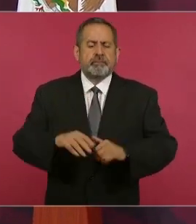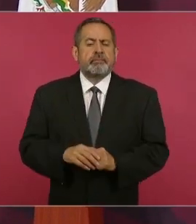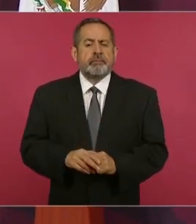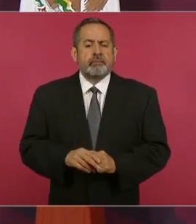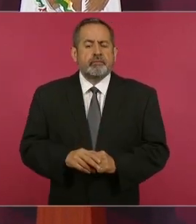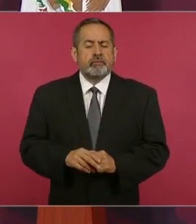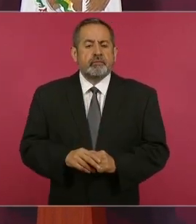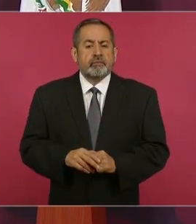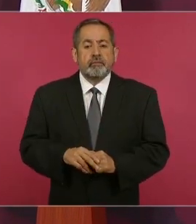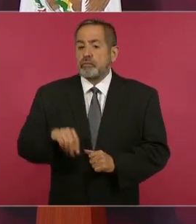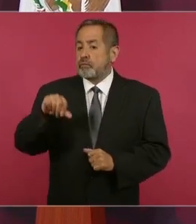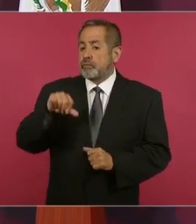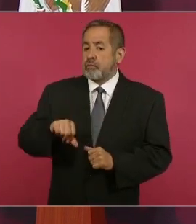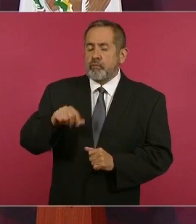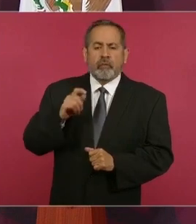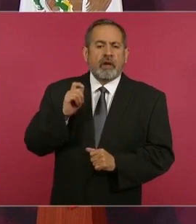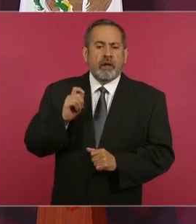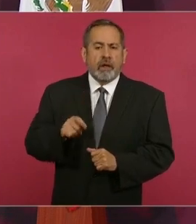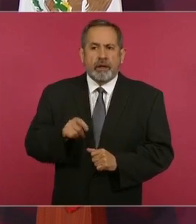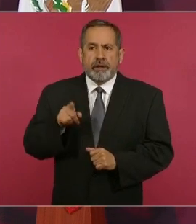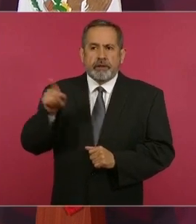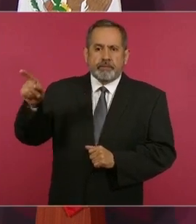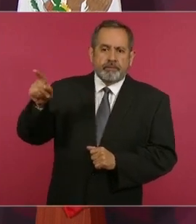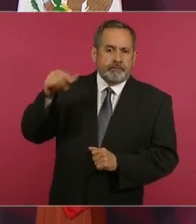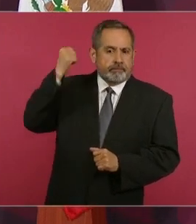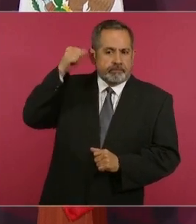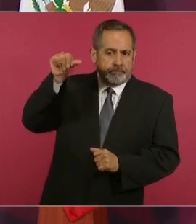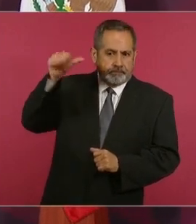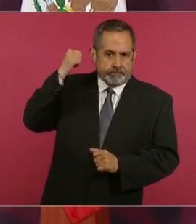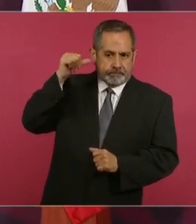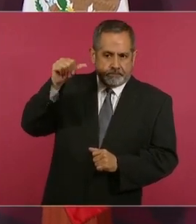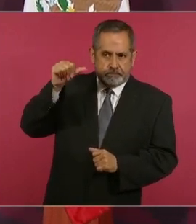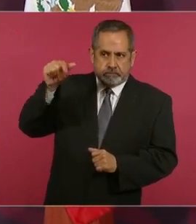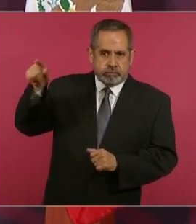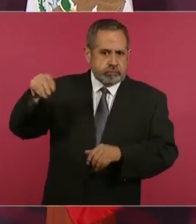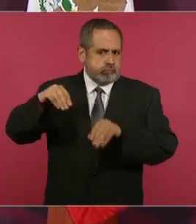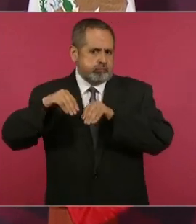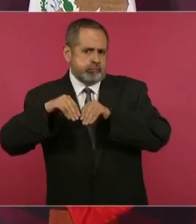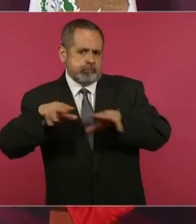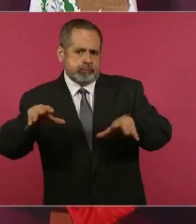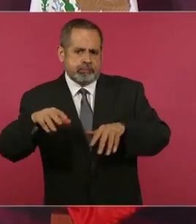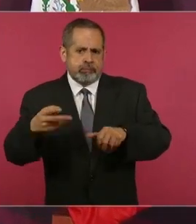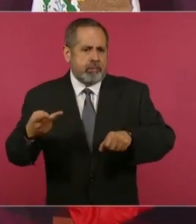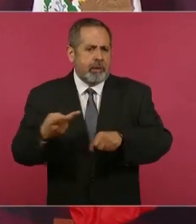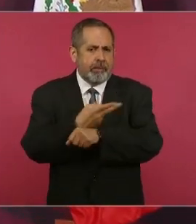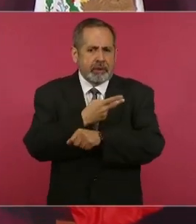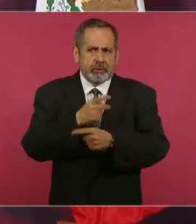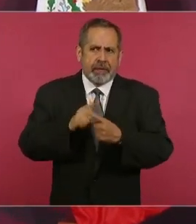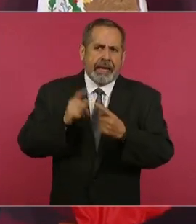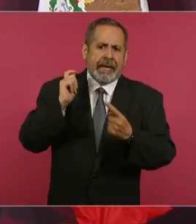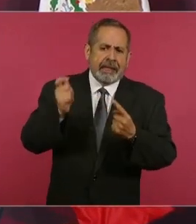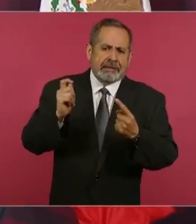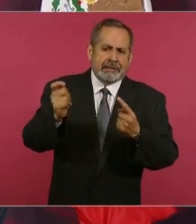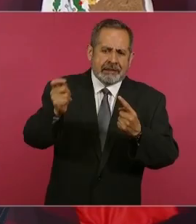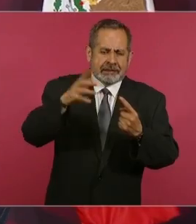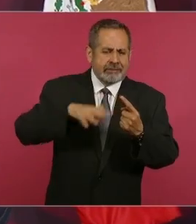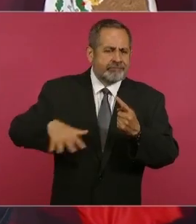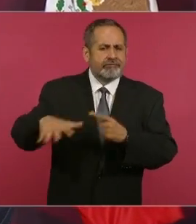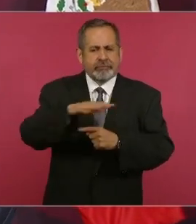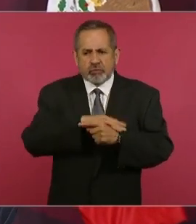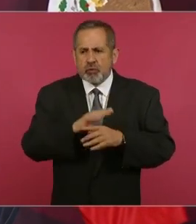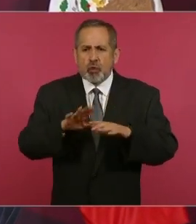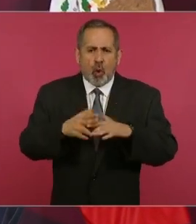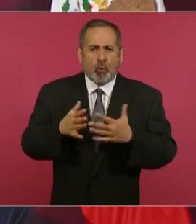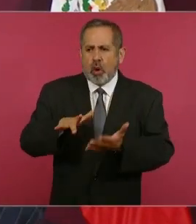un informe desde Acapulco de cómo va el plan de